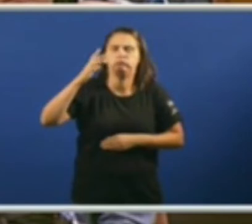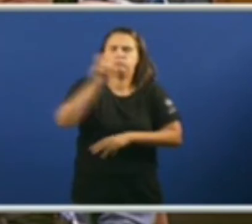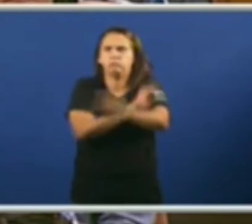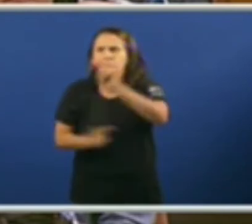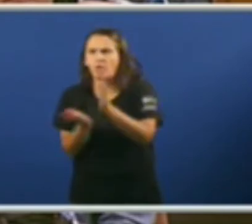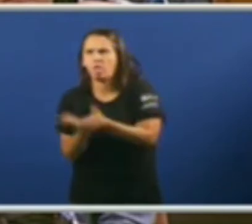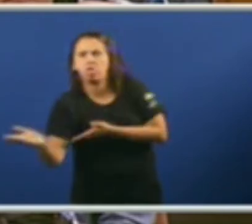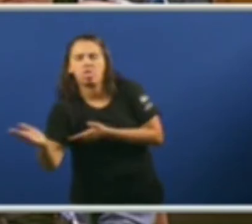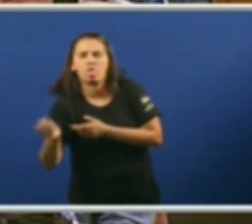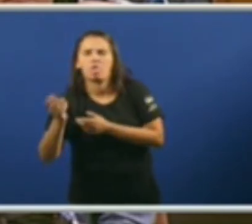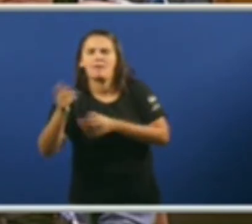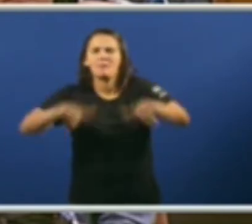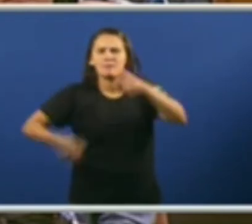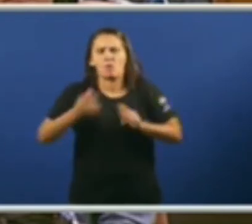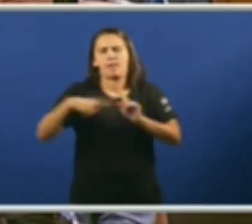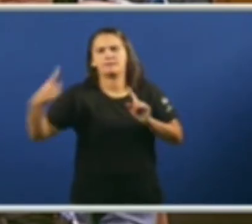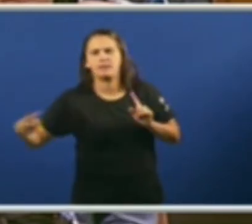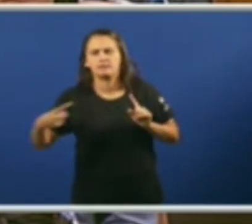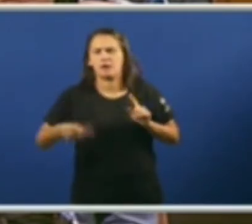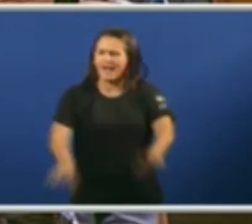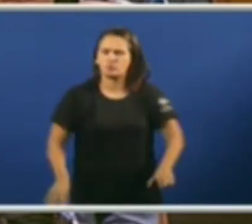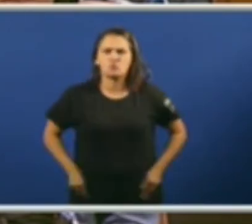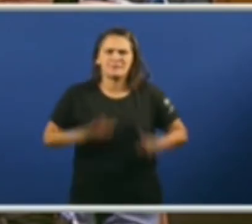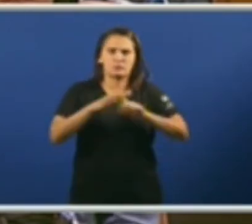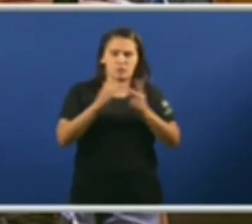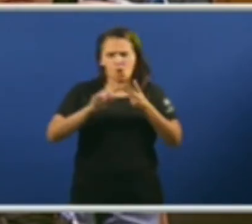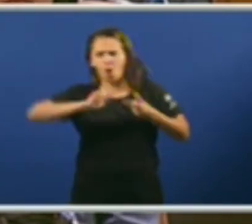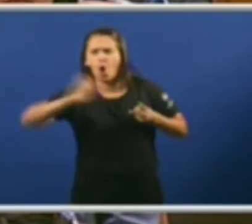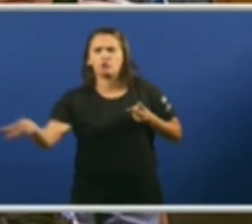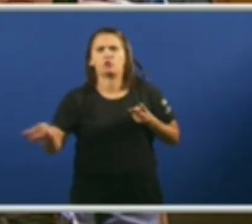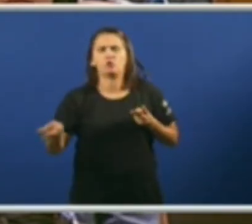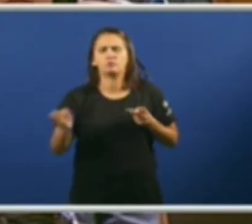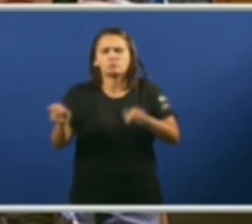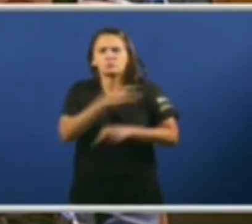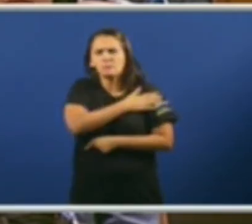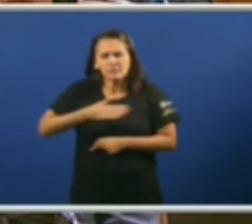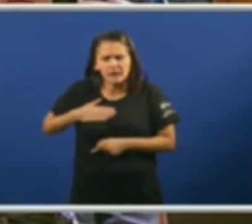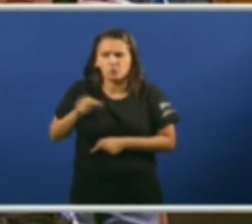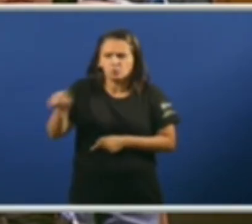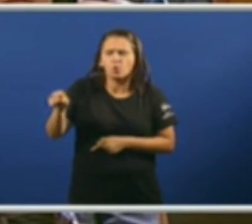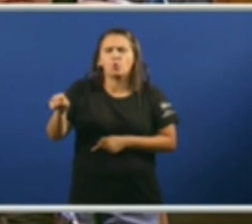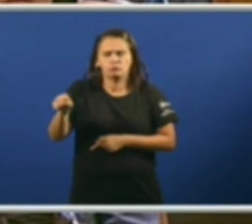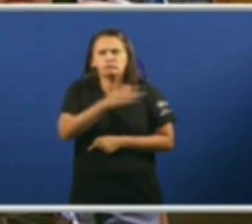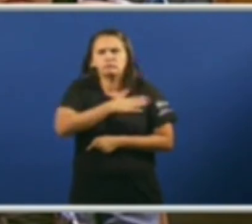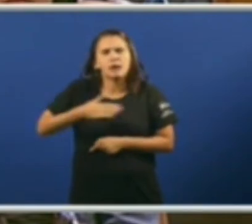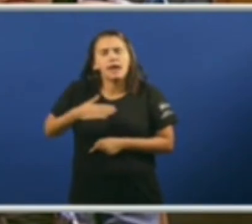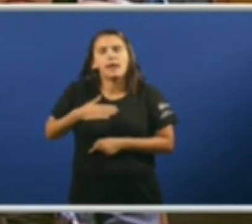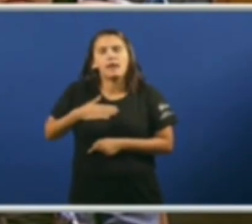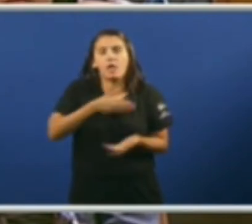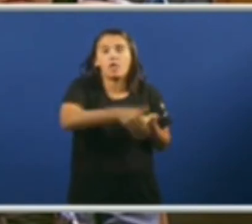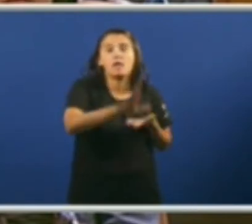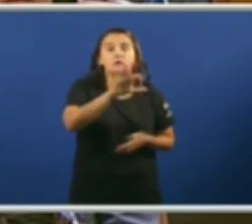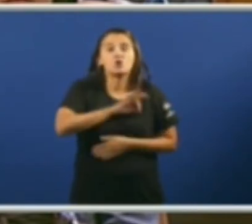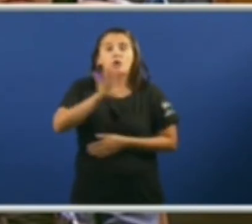as estadísticas e asuma o que está pasando. E unha segunda cuestión. Está vostede ou non disposto a cesar o